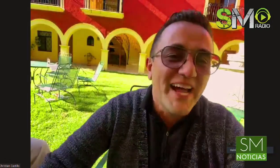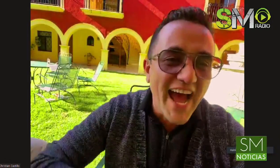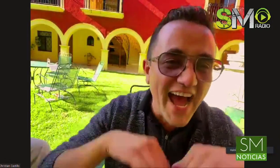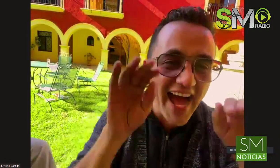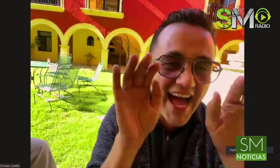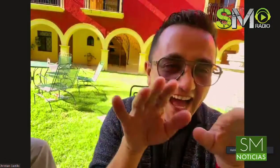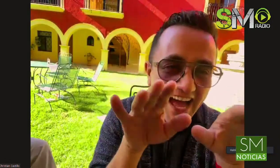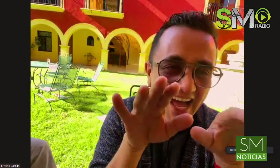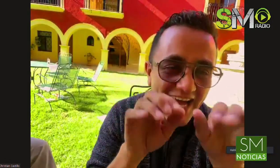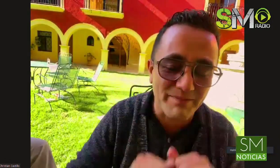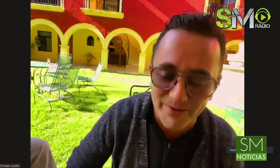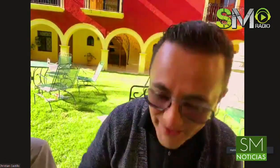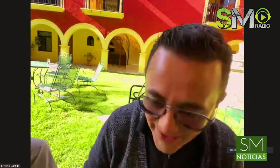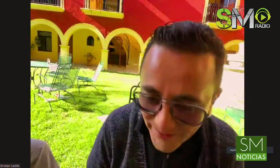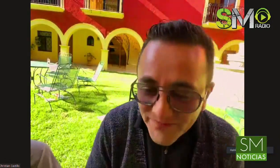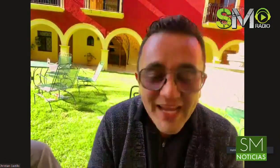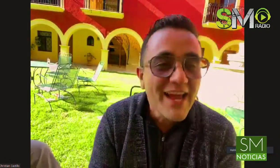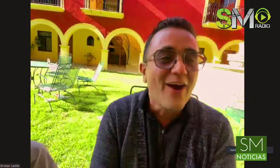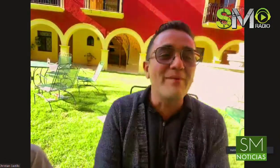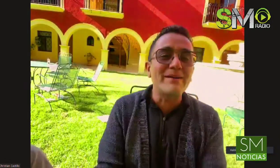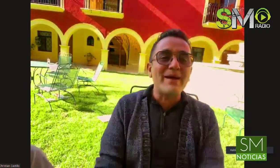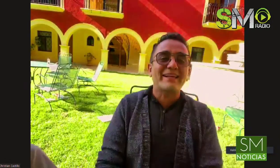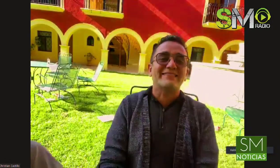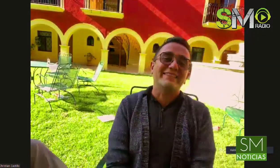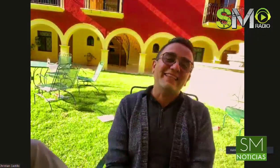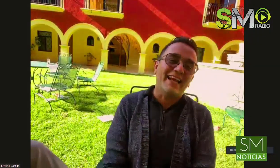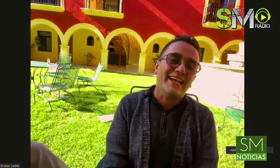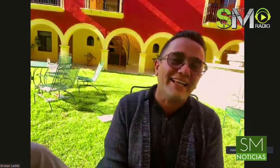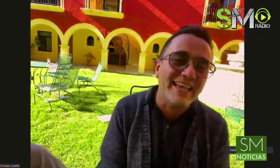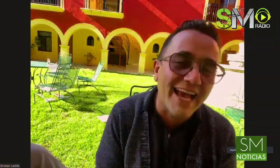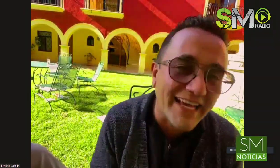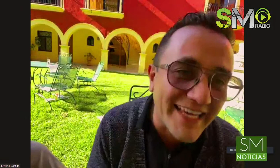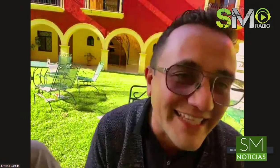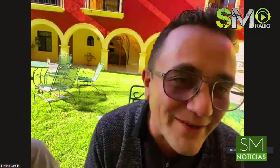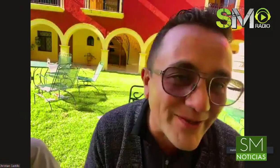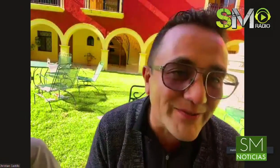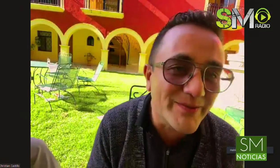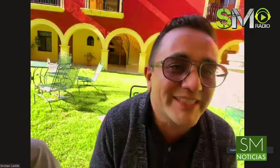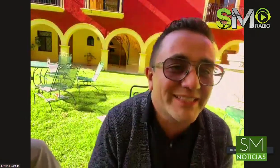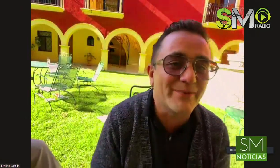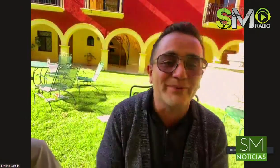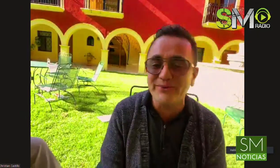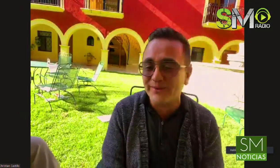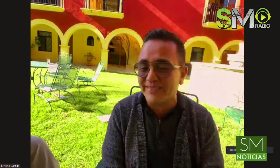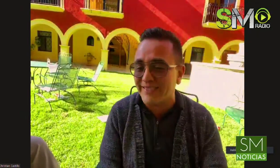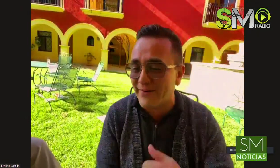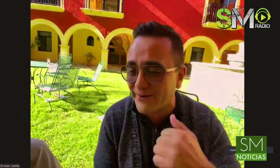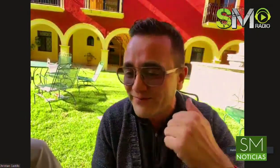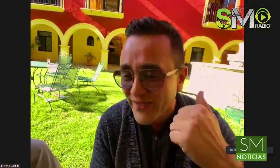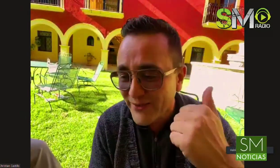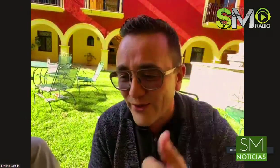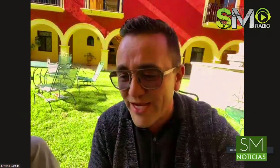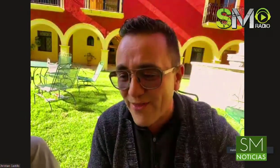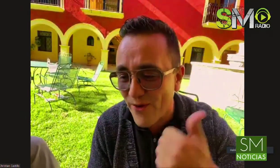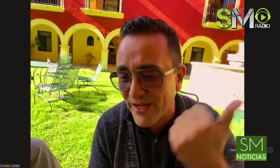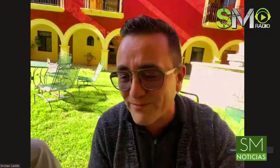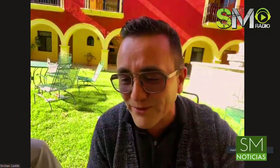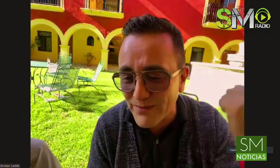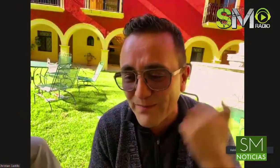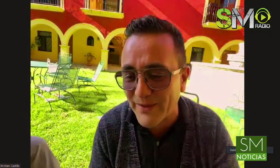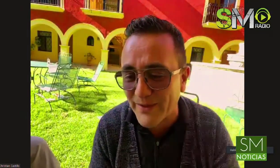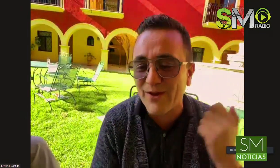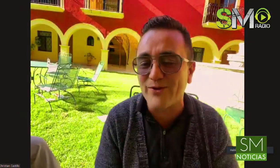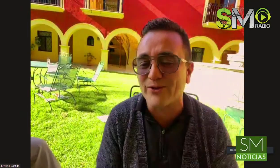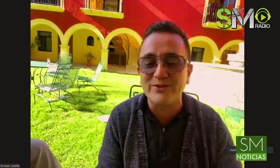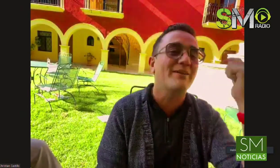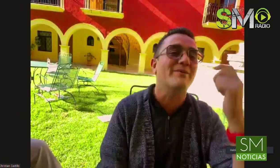Guanajuato. ¡Ah! Pero bueno, Omar Márquez está en la casa, a quien saludo con muchísimo gusto. Este chavo soñador,